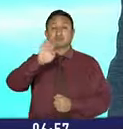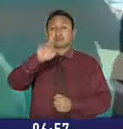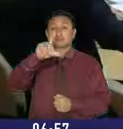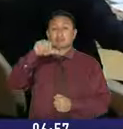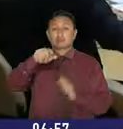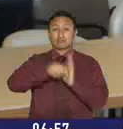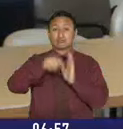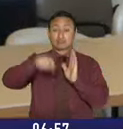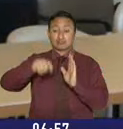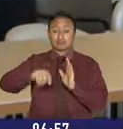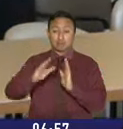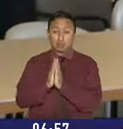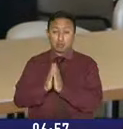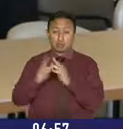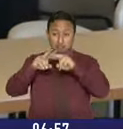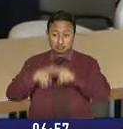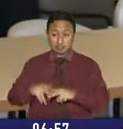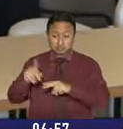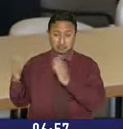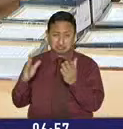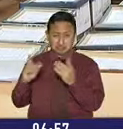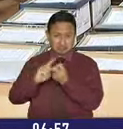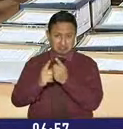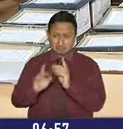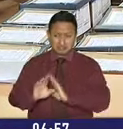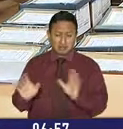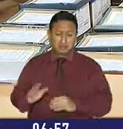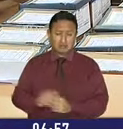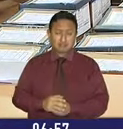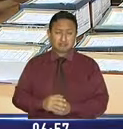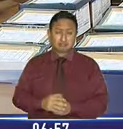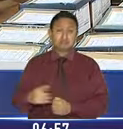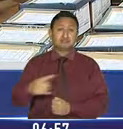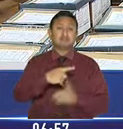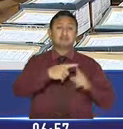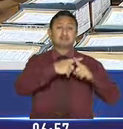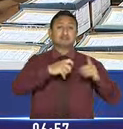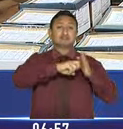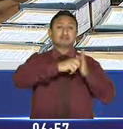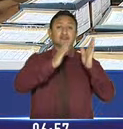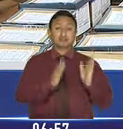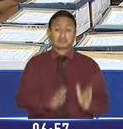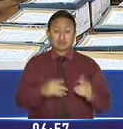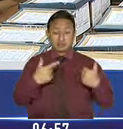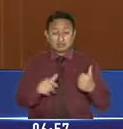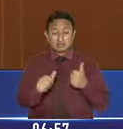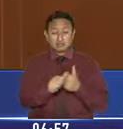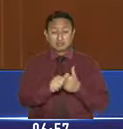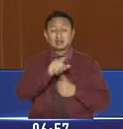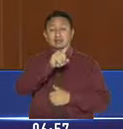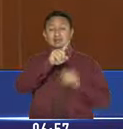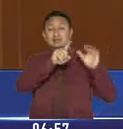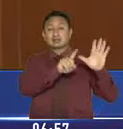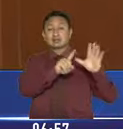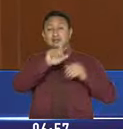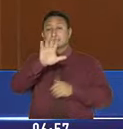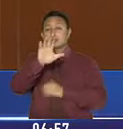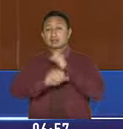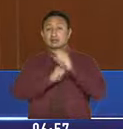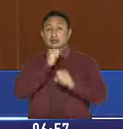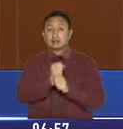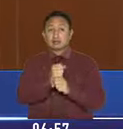preventiva porque el excontralor está próximo a cumplir 65 años y será considerado como adulto mayor, lo que